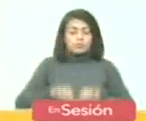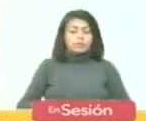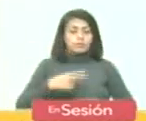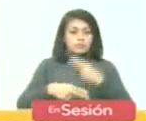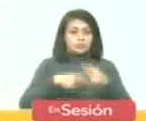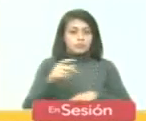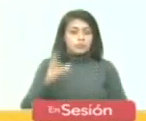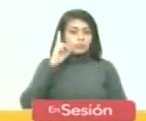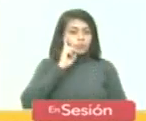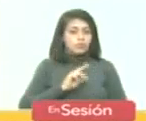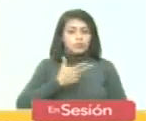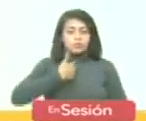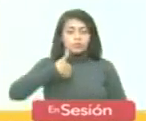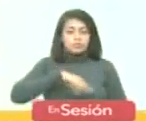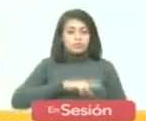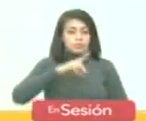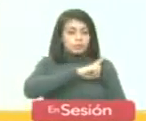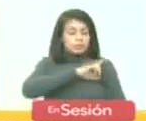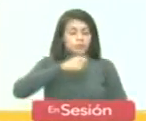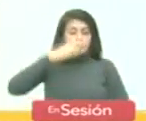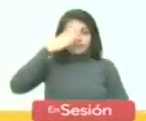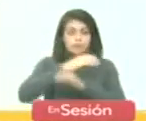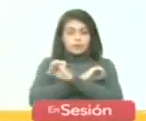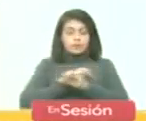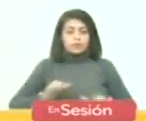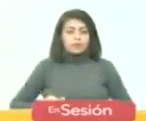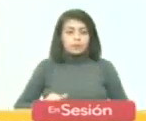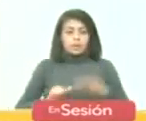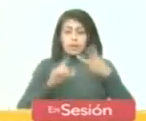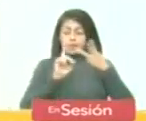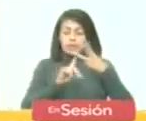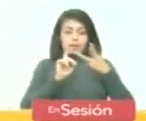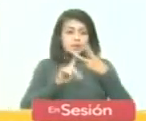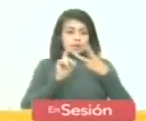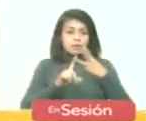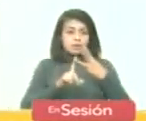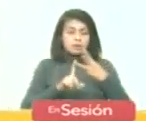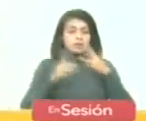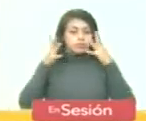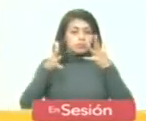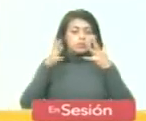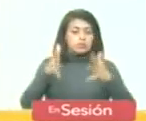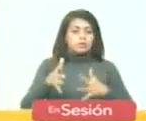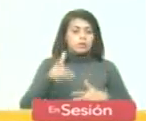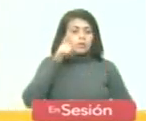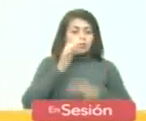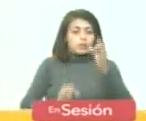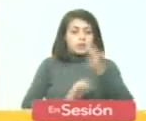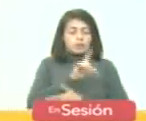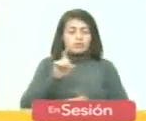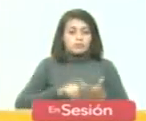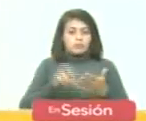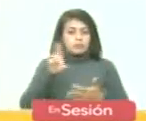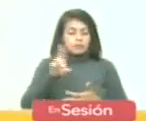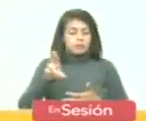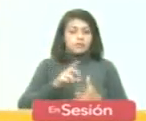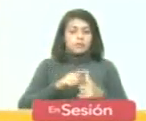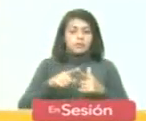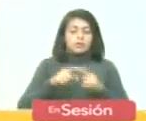de Bolívar y de nuestro comandante Chávez. Tercero, exhortar a la Fiscalía General de la República